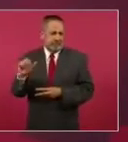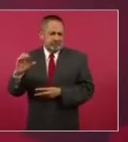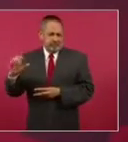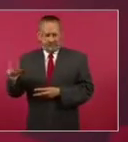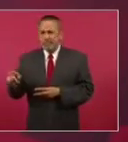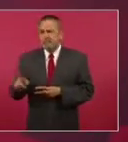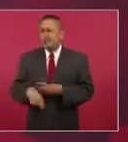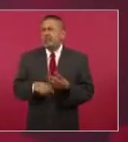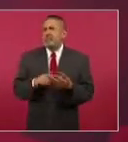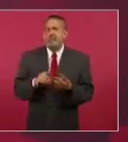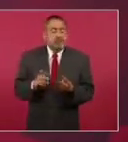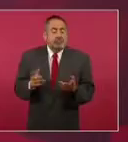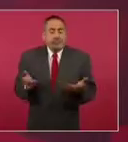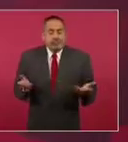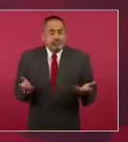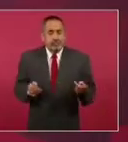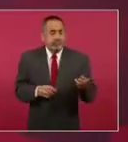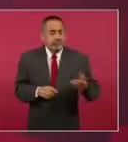porque